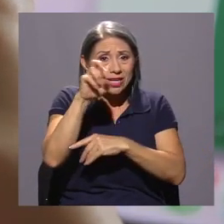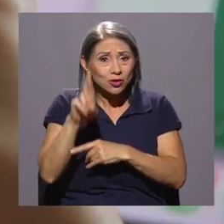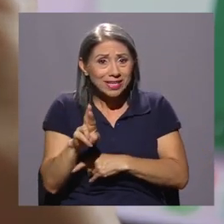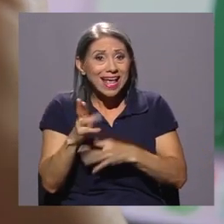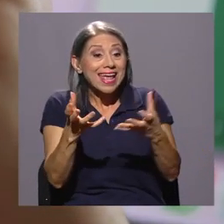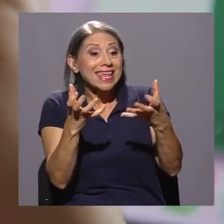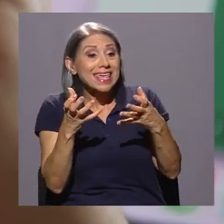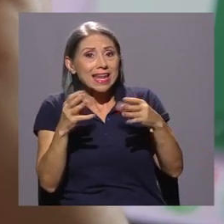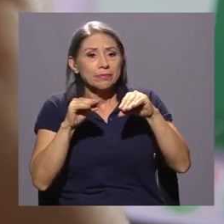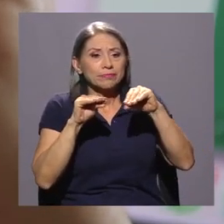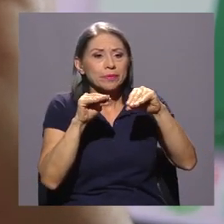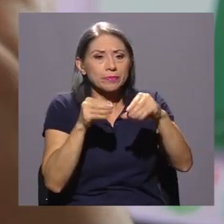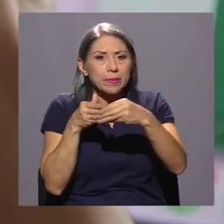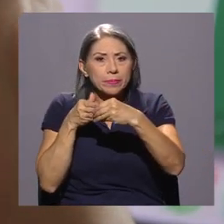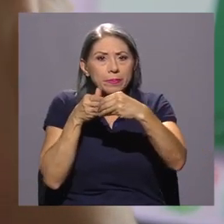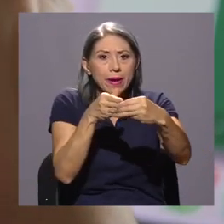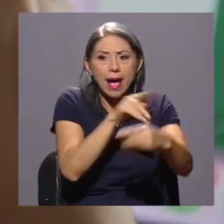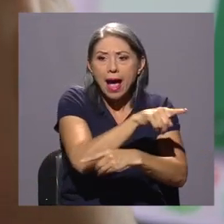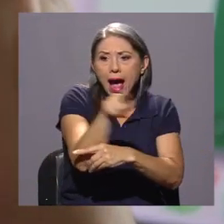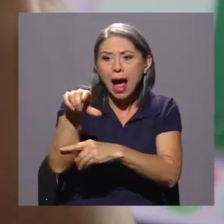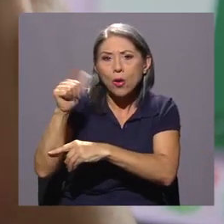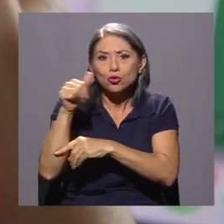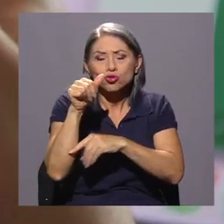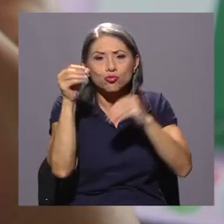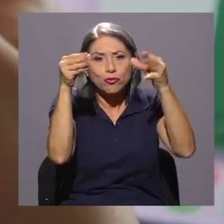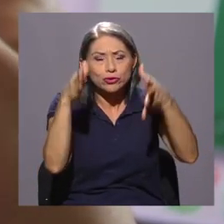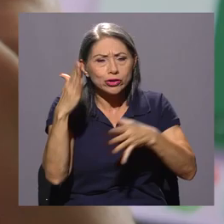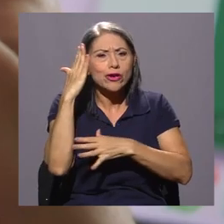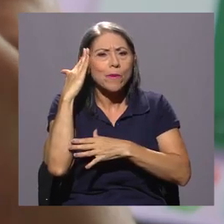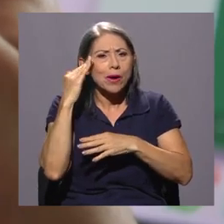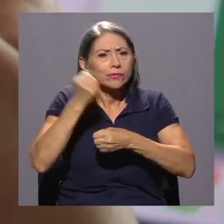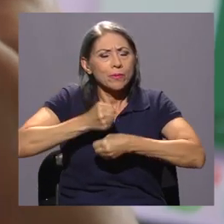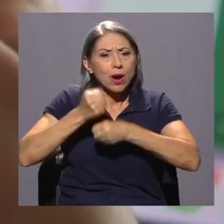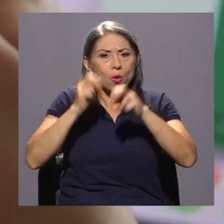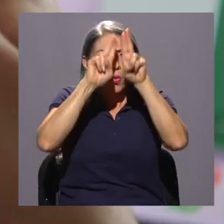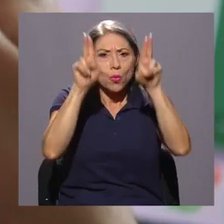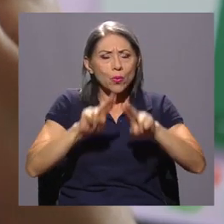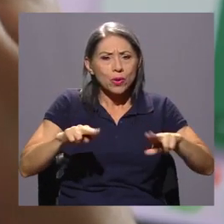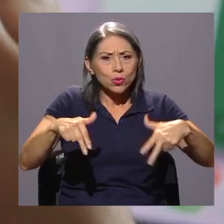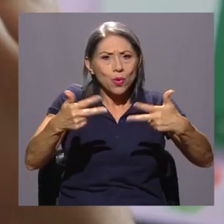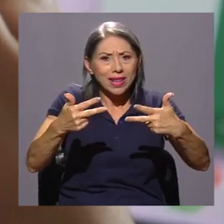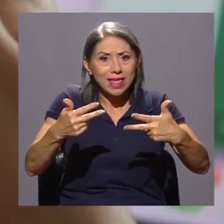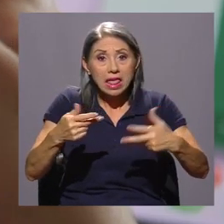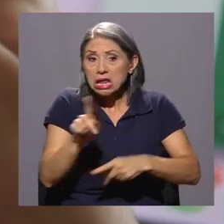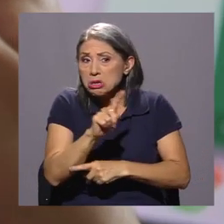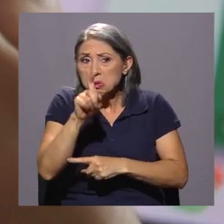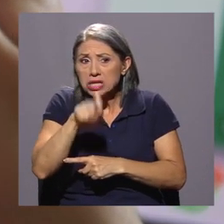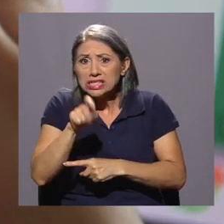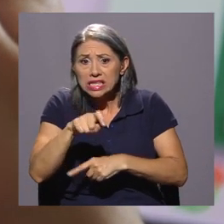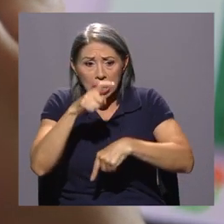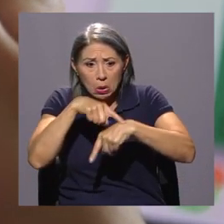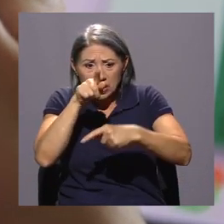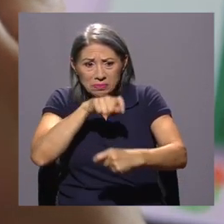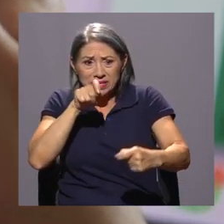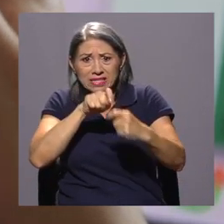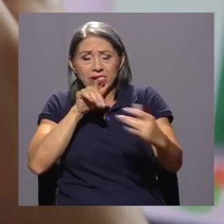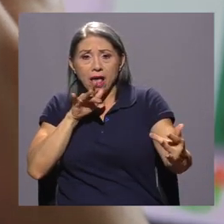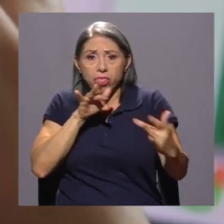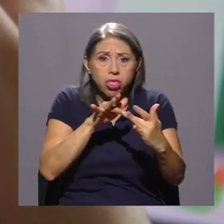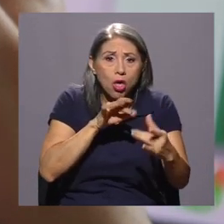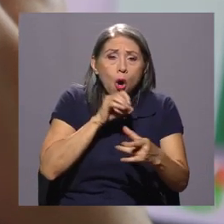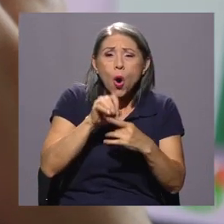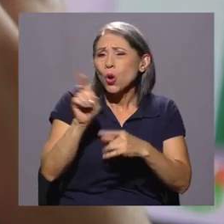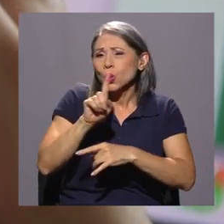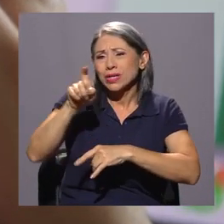adaptación a la virtualidad y el uso de tecnologías de la información pero de una manera que no requiera conectarse a una hora determinada o implica invertir